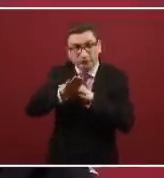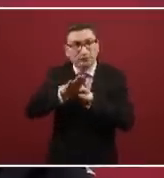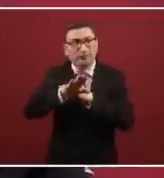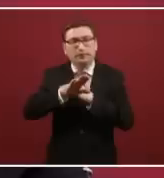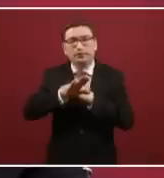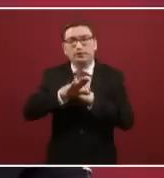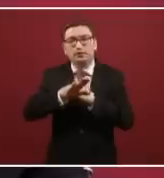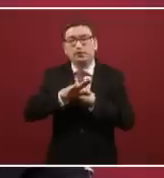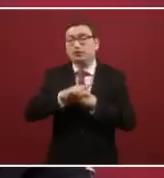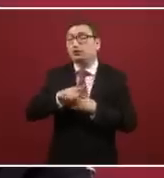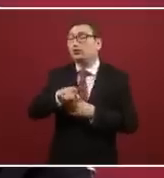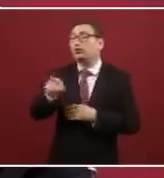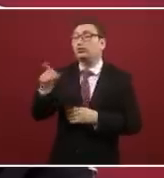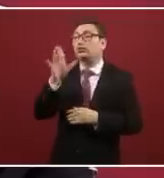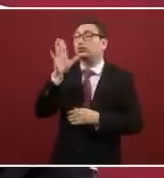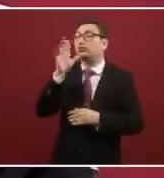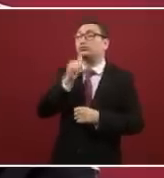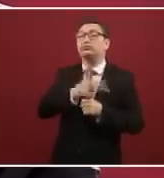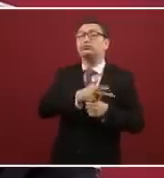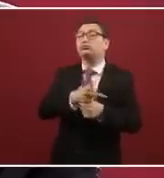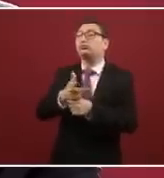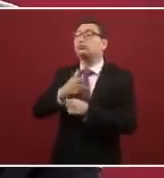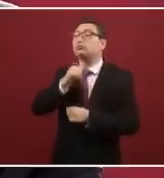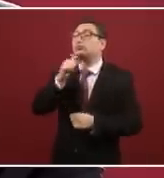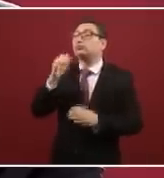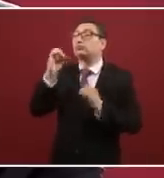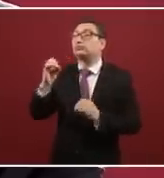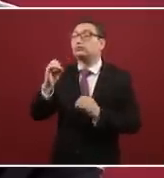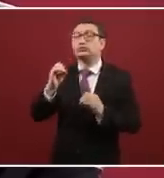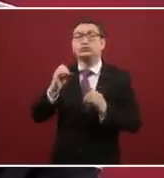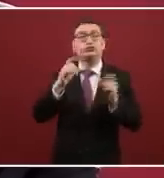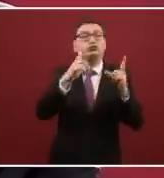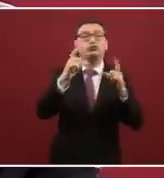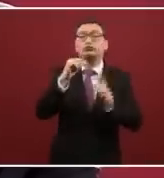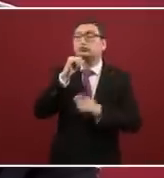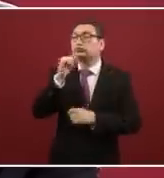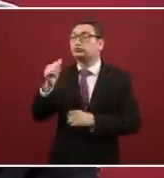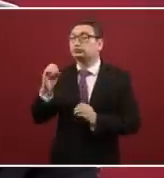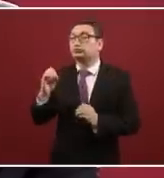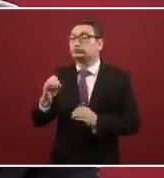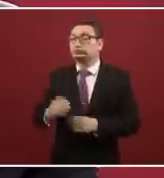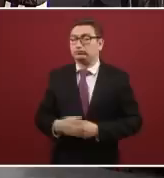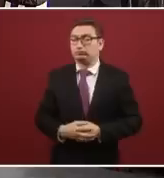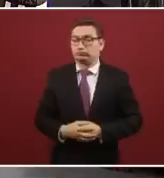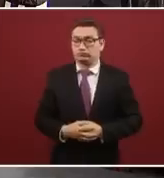les dijeron, no pueden grabar nada, no pueden filmar nada.